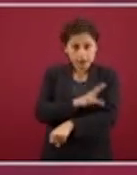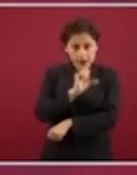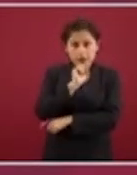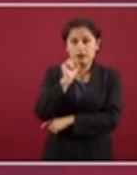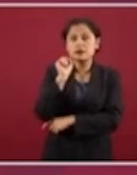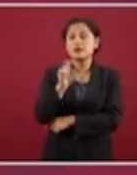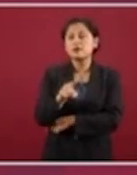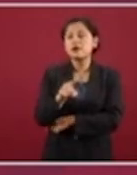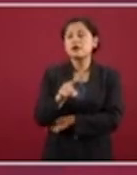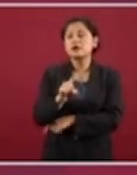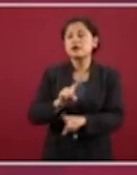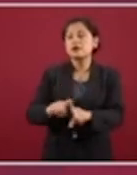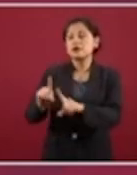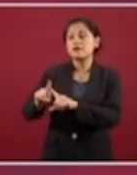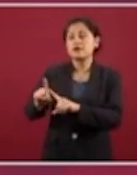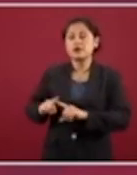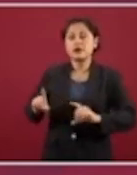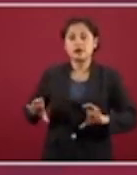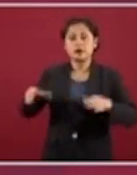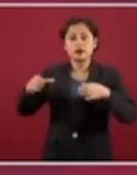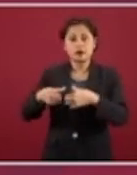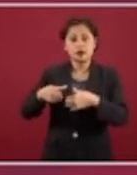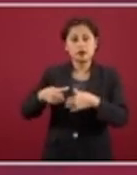los representantes del sector privado